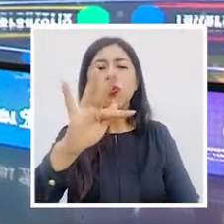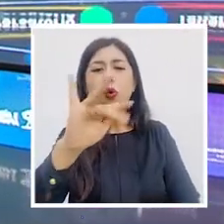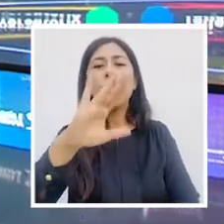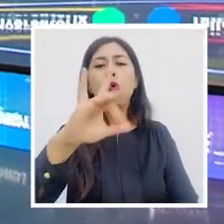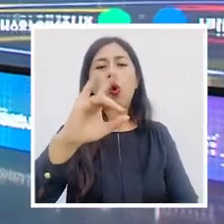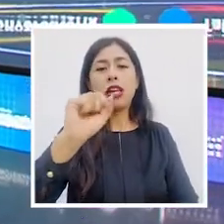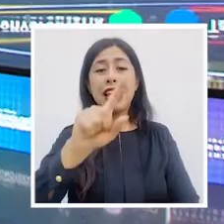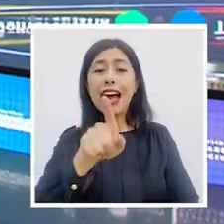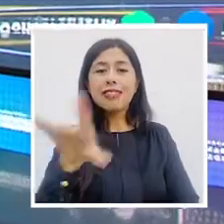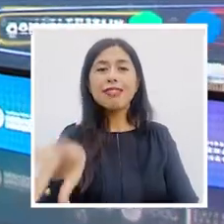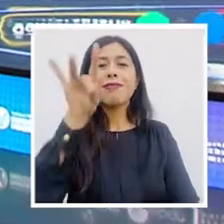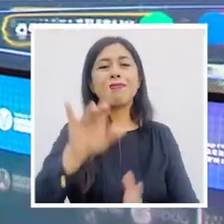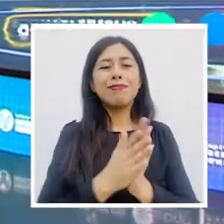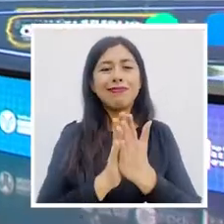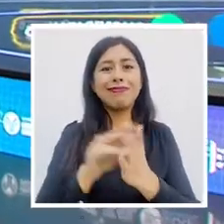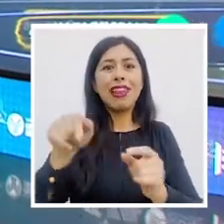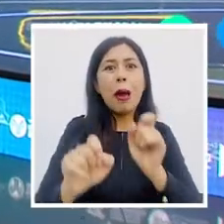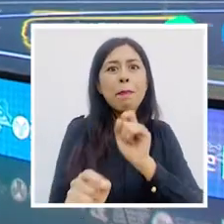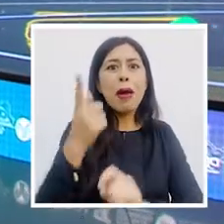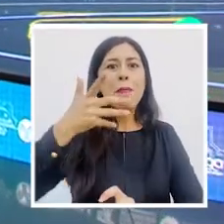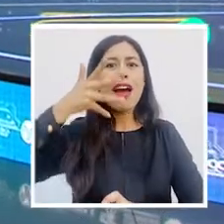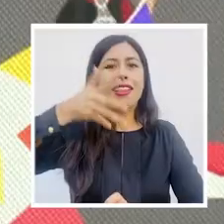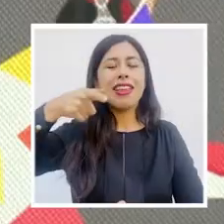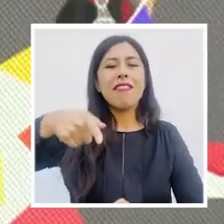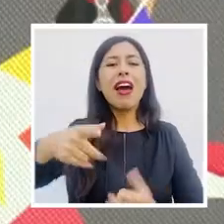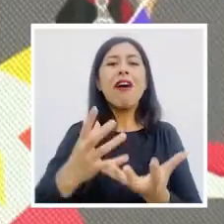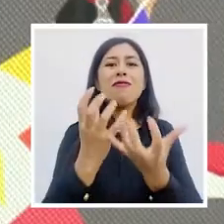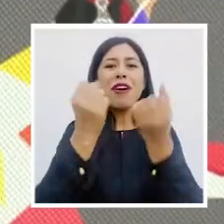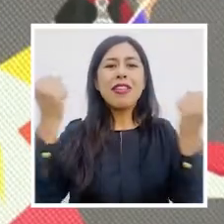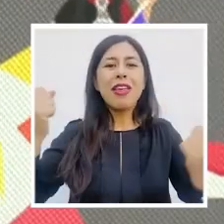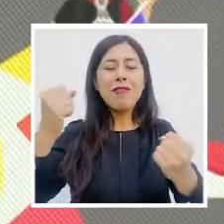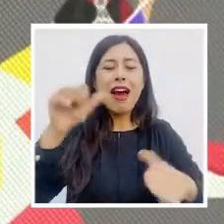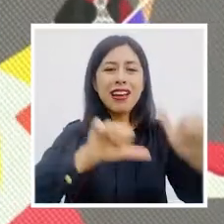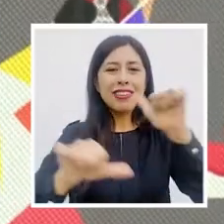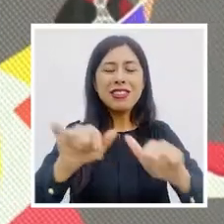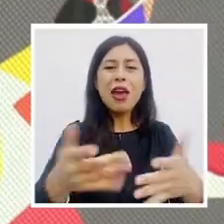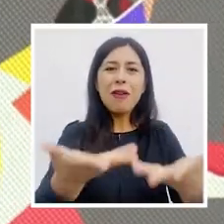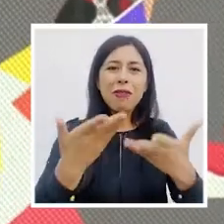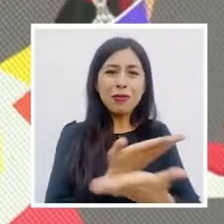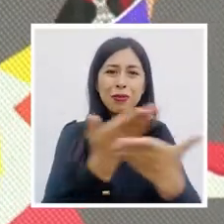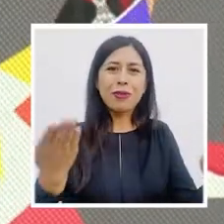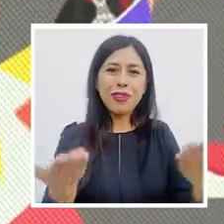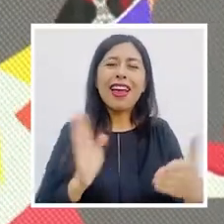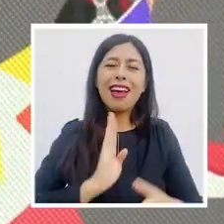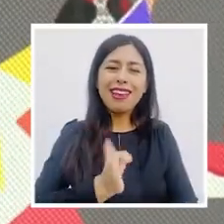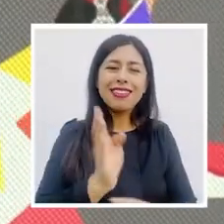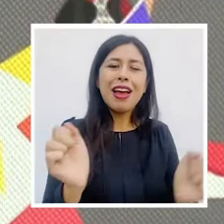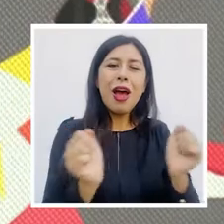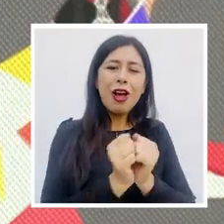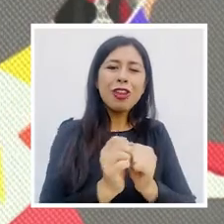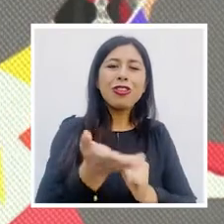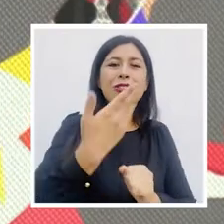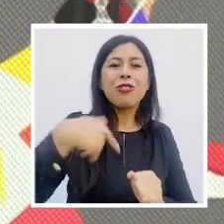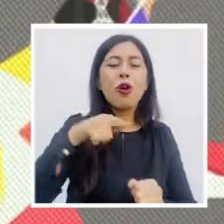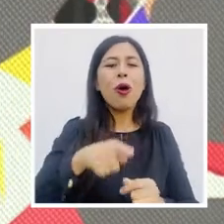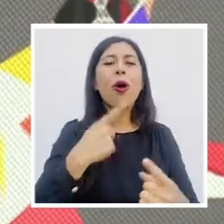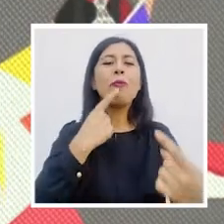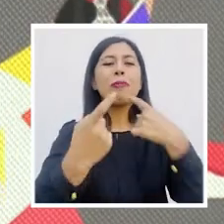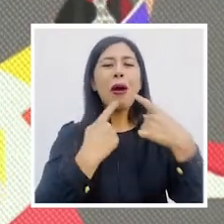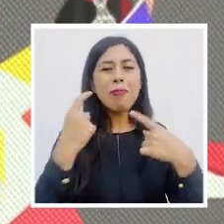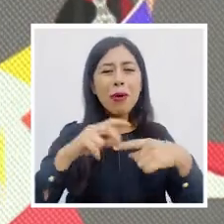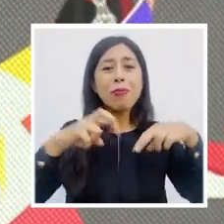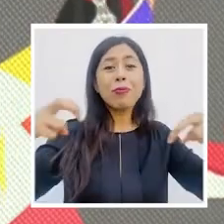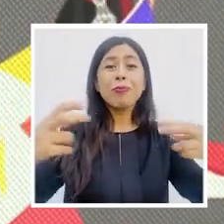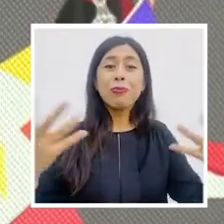poder obtener este libro. Esta es la primera charla de este Festival de la Ciencia, así que los invitamos a que sigan junto a nosotros. Estuvimos en esta ronda de